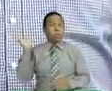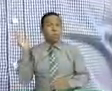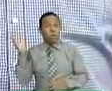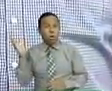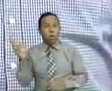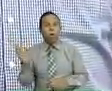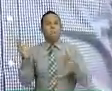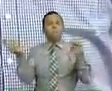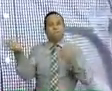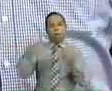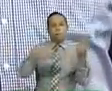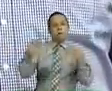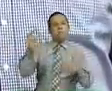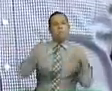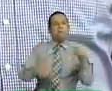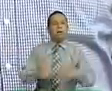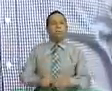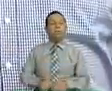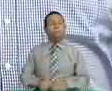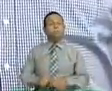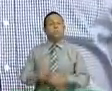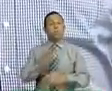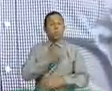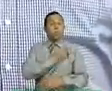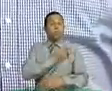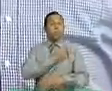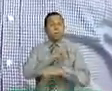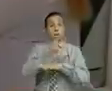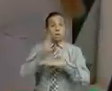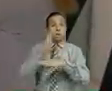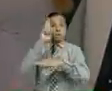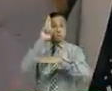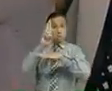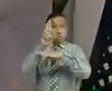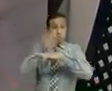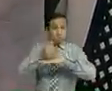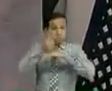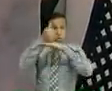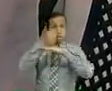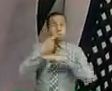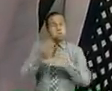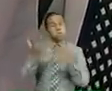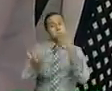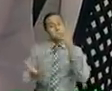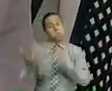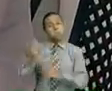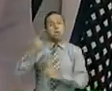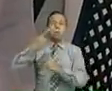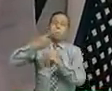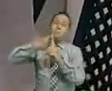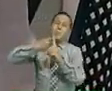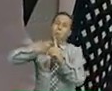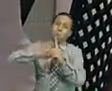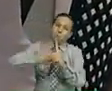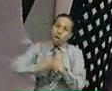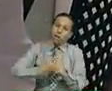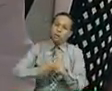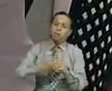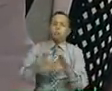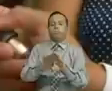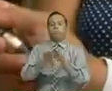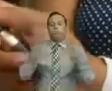el rector en funciones de la universidad, dentro de un mes se podría retomar las actividades